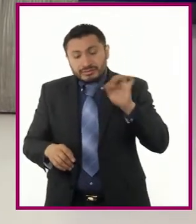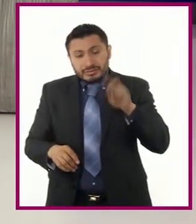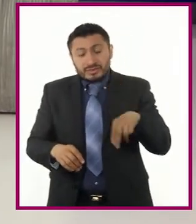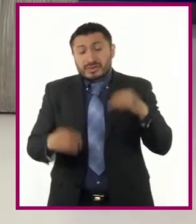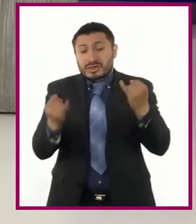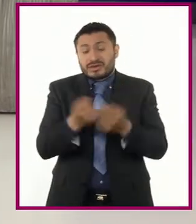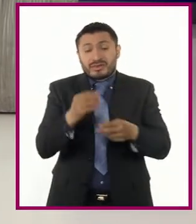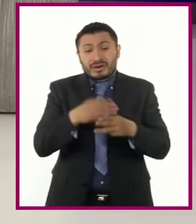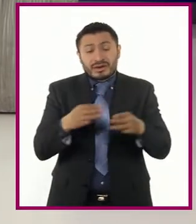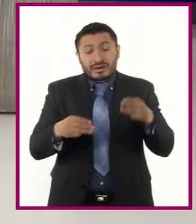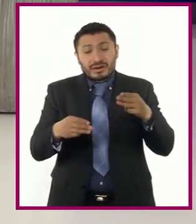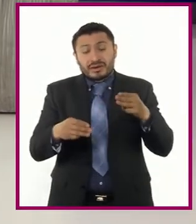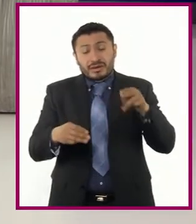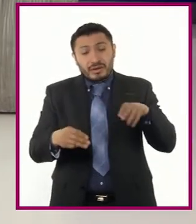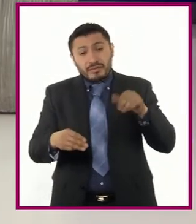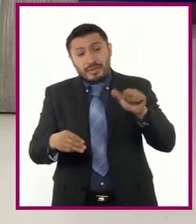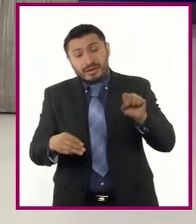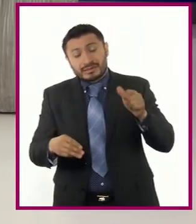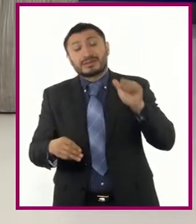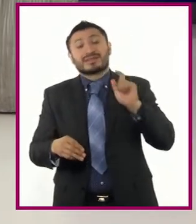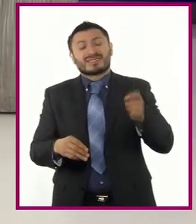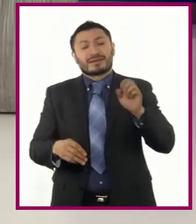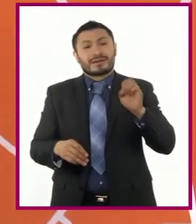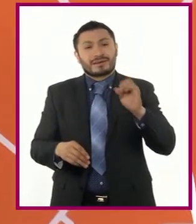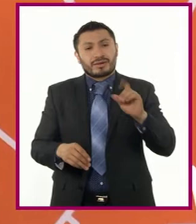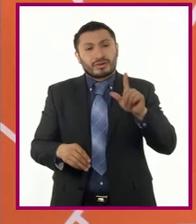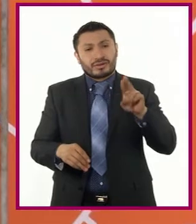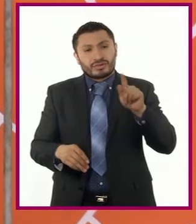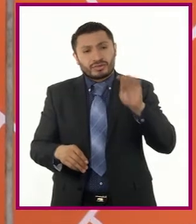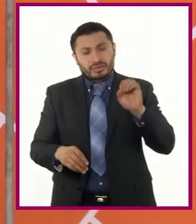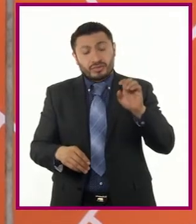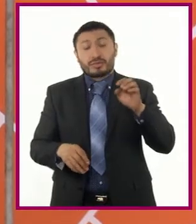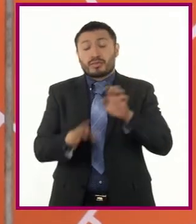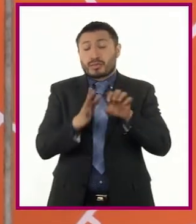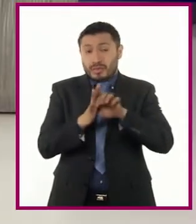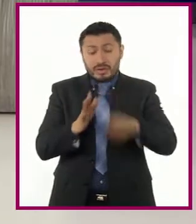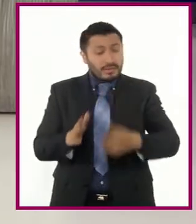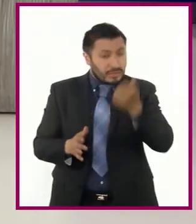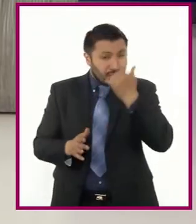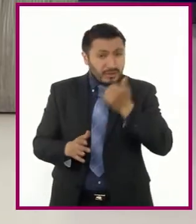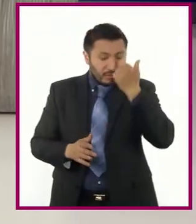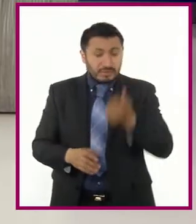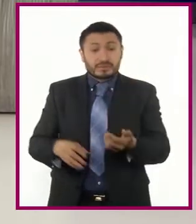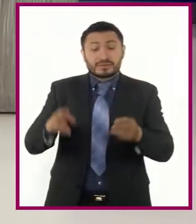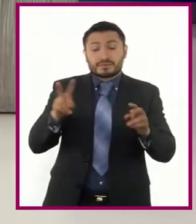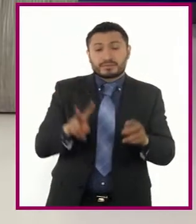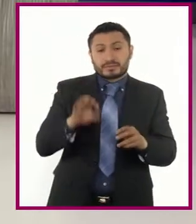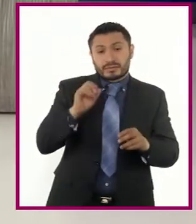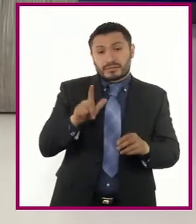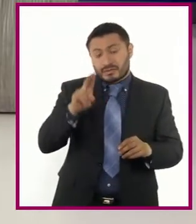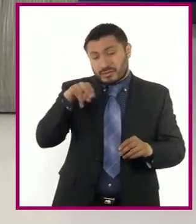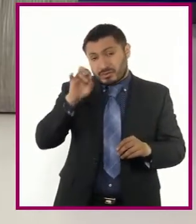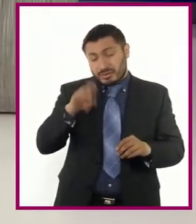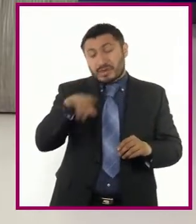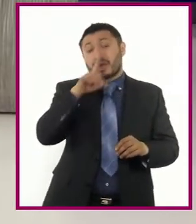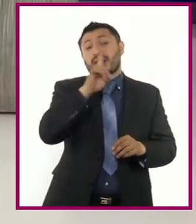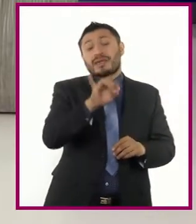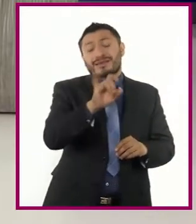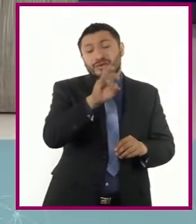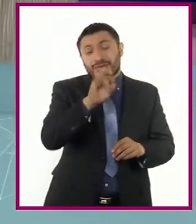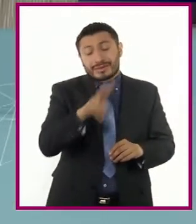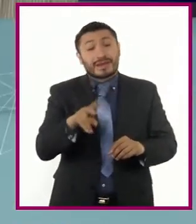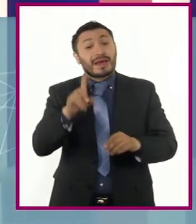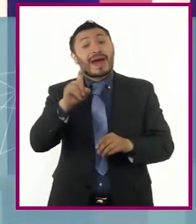es el soluto. En este caso, el azúcar, entre el volumen del disolvente, que es el